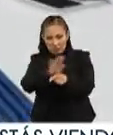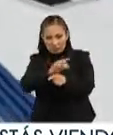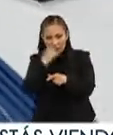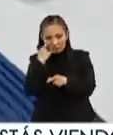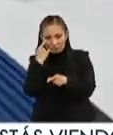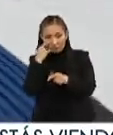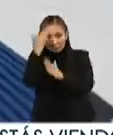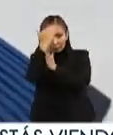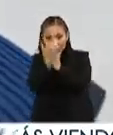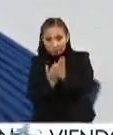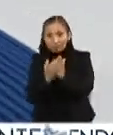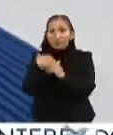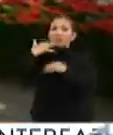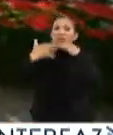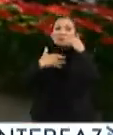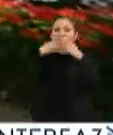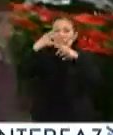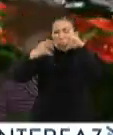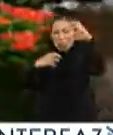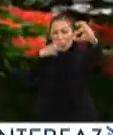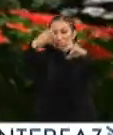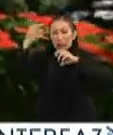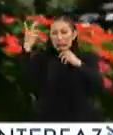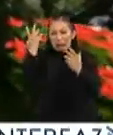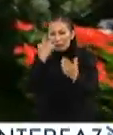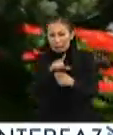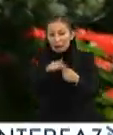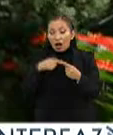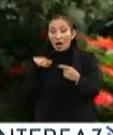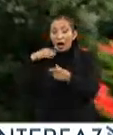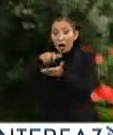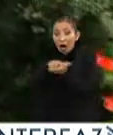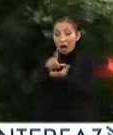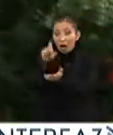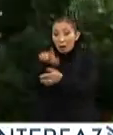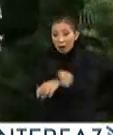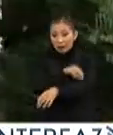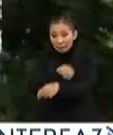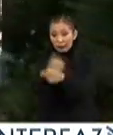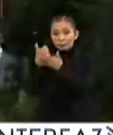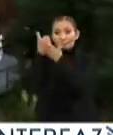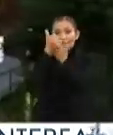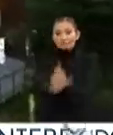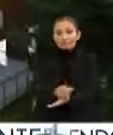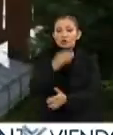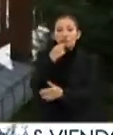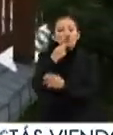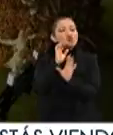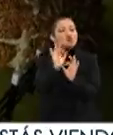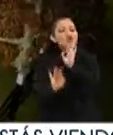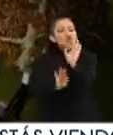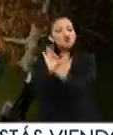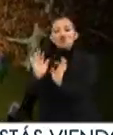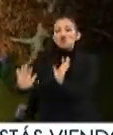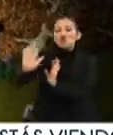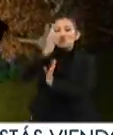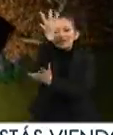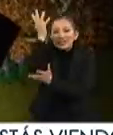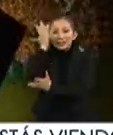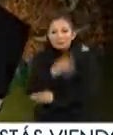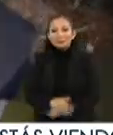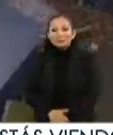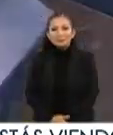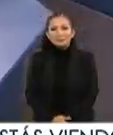beneficios, disminuye la emisión de dióxido de carbono, ahorra agua y energía y contribuye a la conservación de ecosistemas.